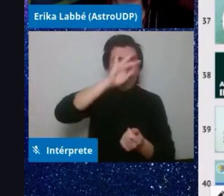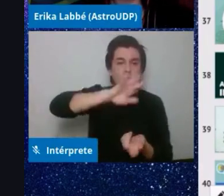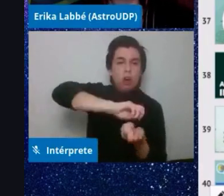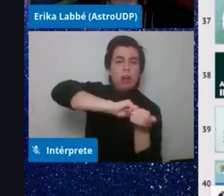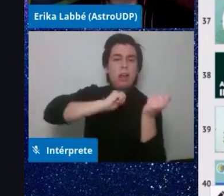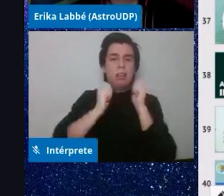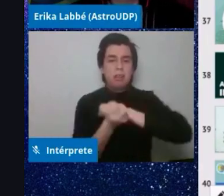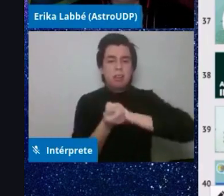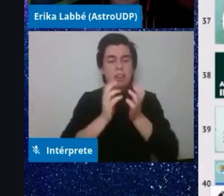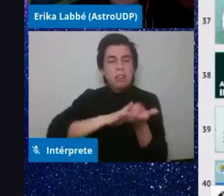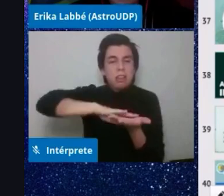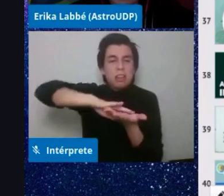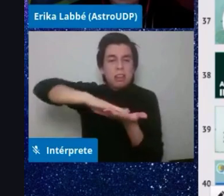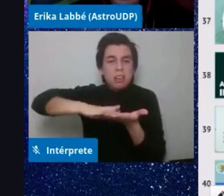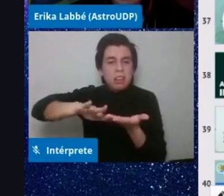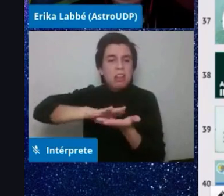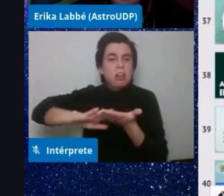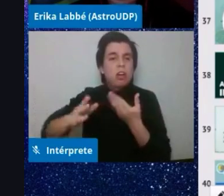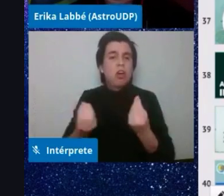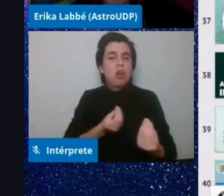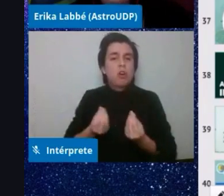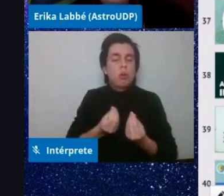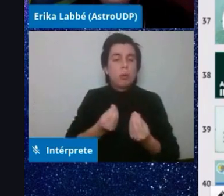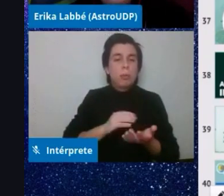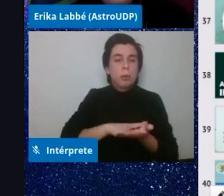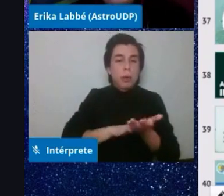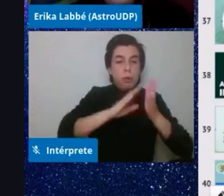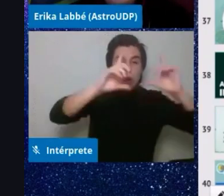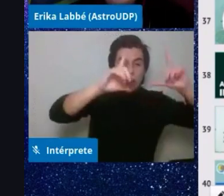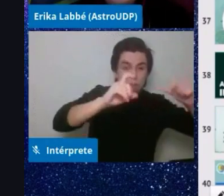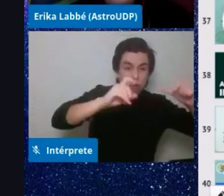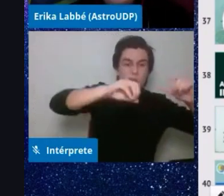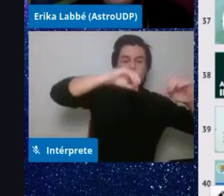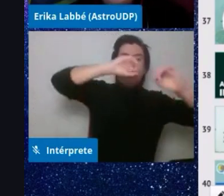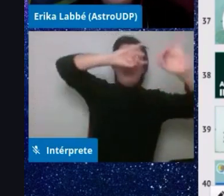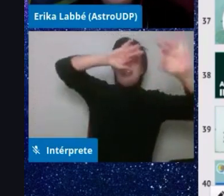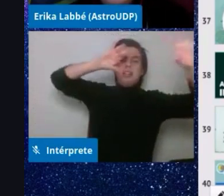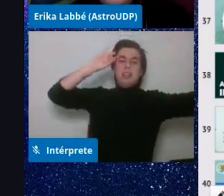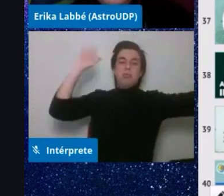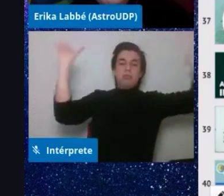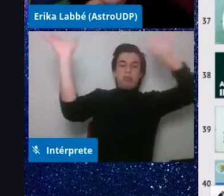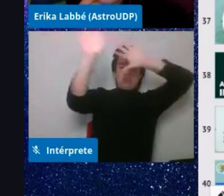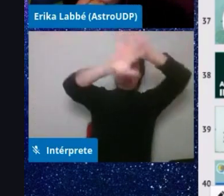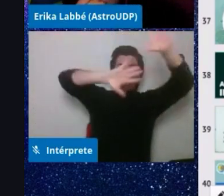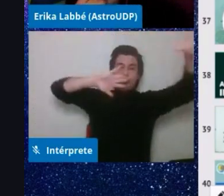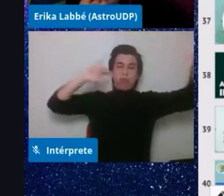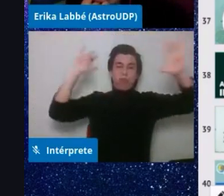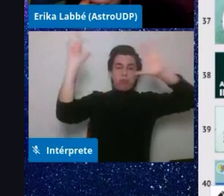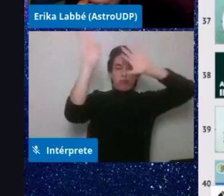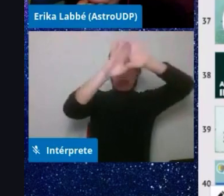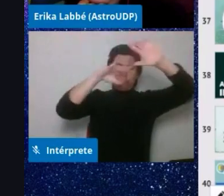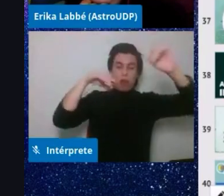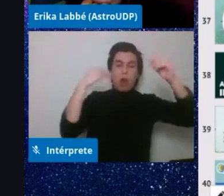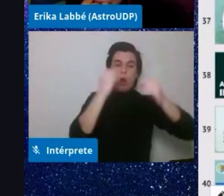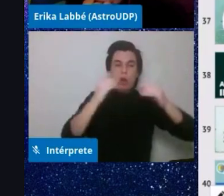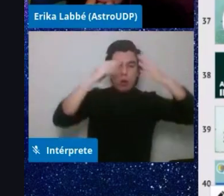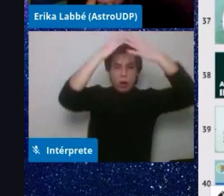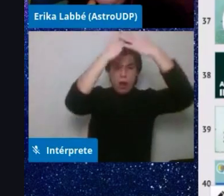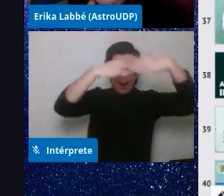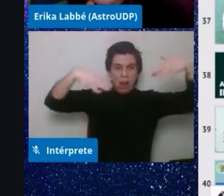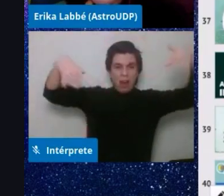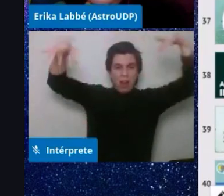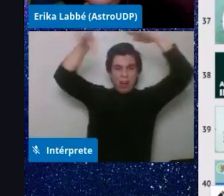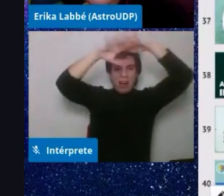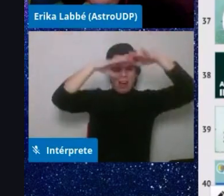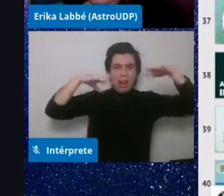experiencia han pregunta. tenido en este tipo de cómo adaptar una fotografía, por ejemplo, una constelación, una estrella, una galaxia? Sí, mira, yo he visto